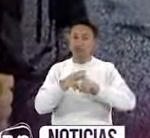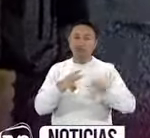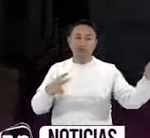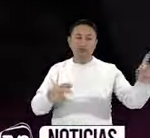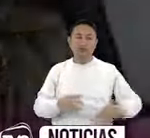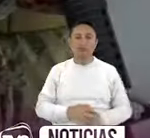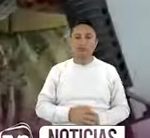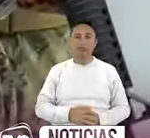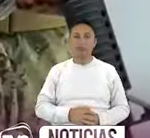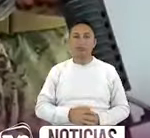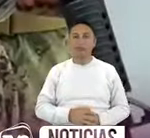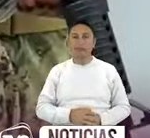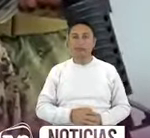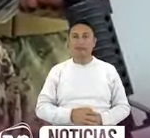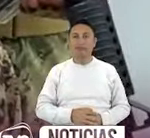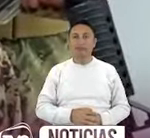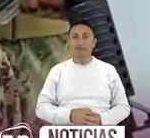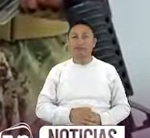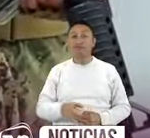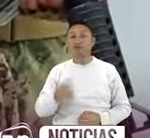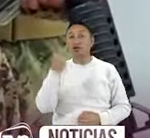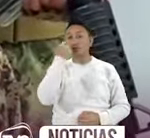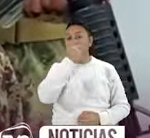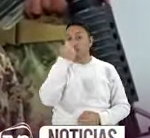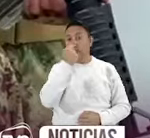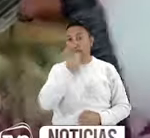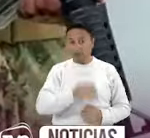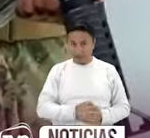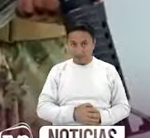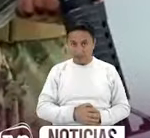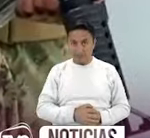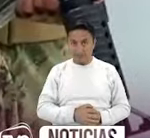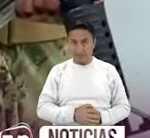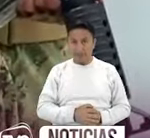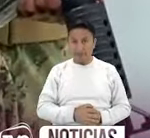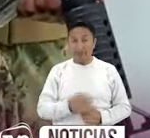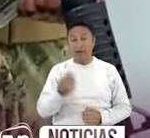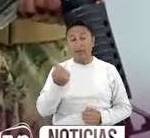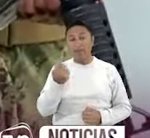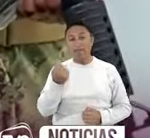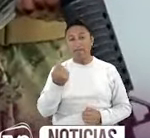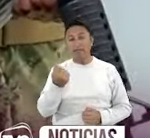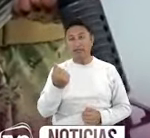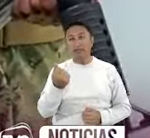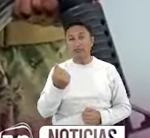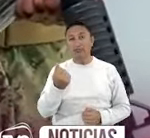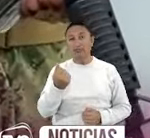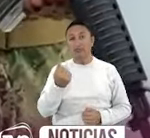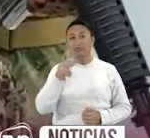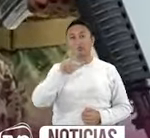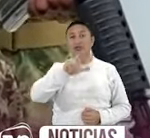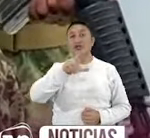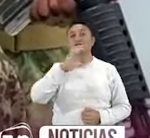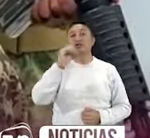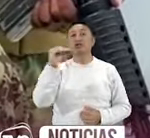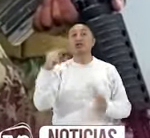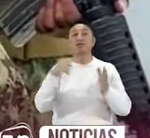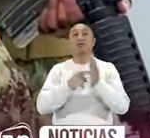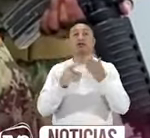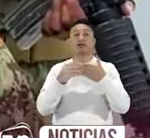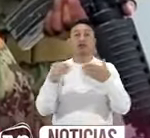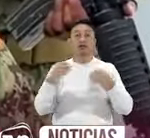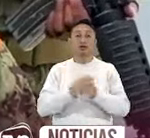Esta sustancia sujeta a fiscalización está valorada en el mercado nacional en cerca de $300,000 y en el mercado internacional en